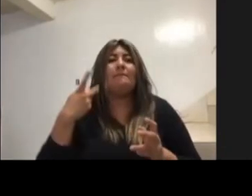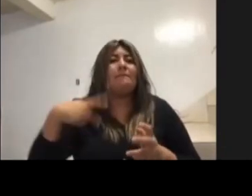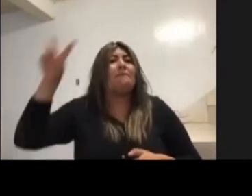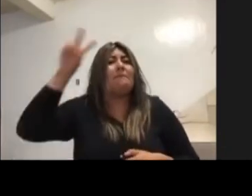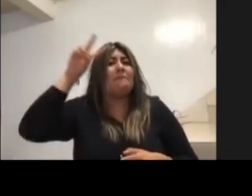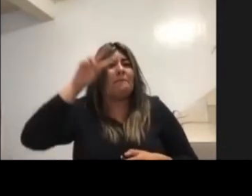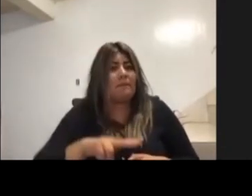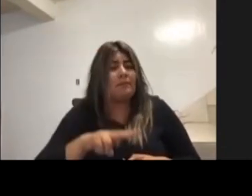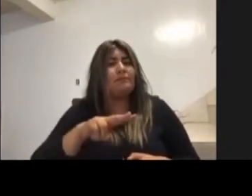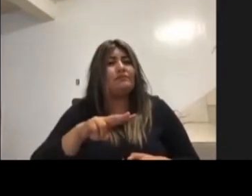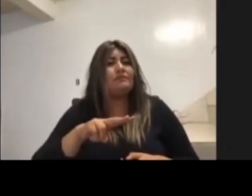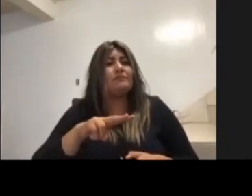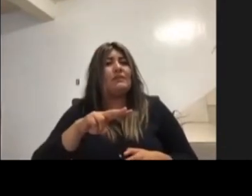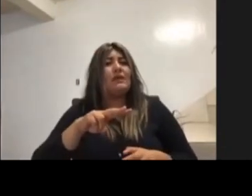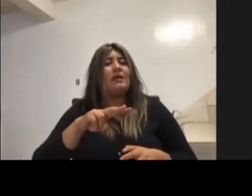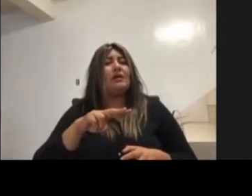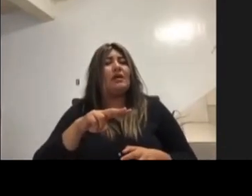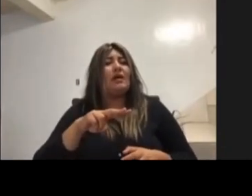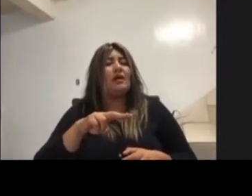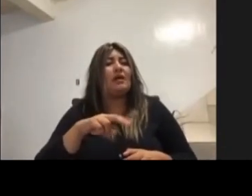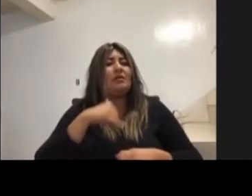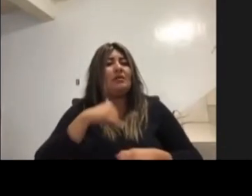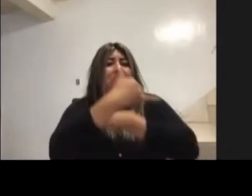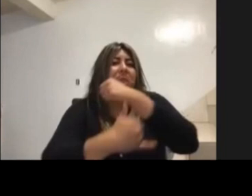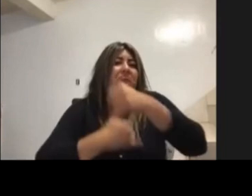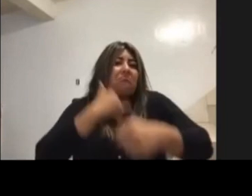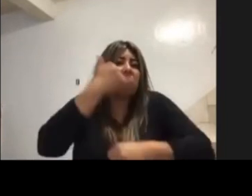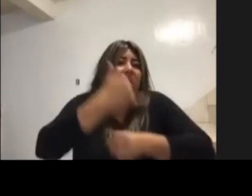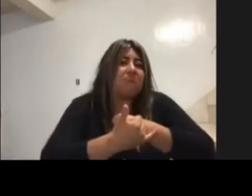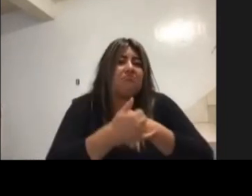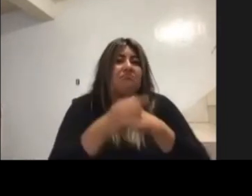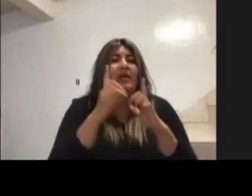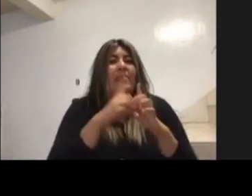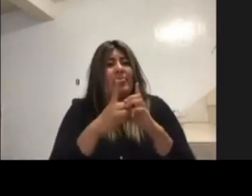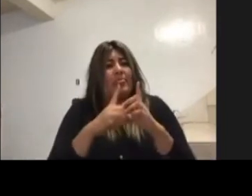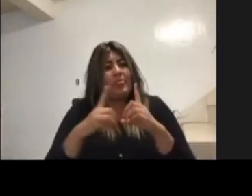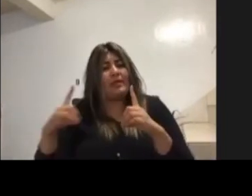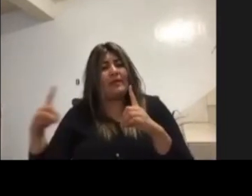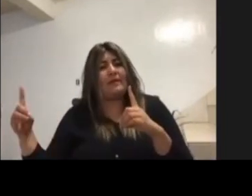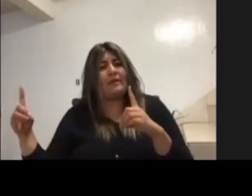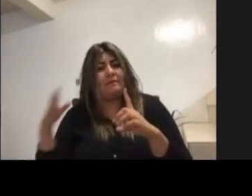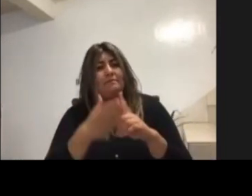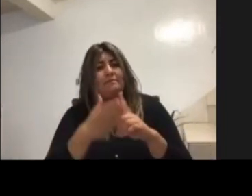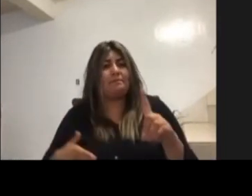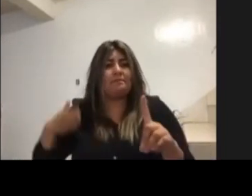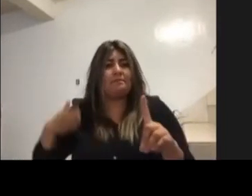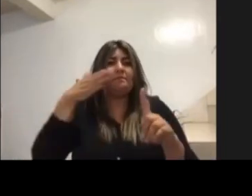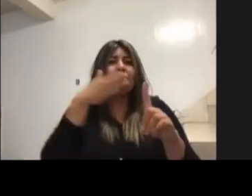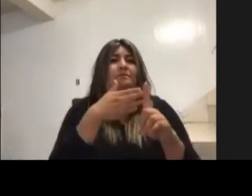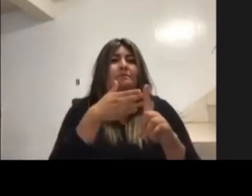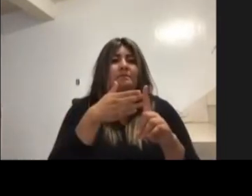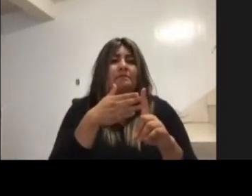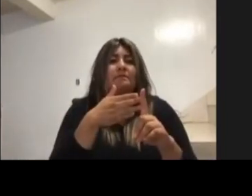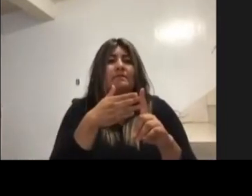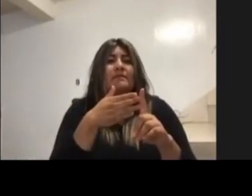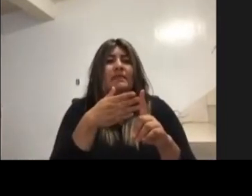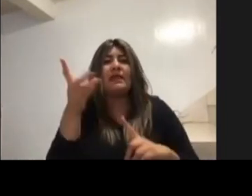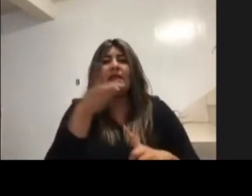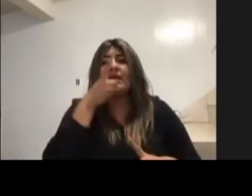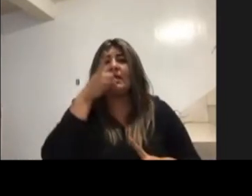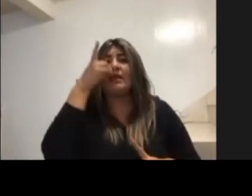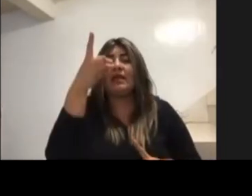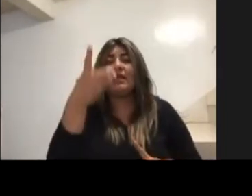que requiere un desarrollo pues, hasta llegar al detalle que acaba de mencionar